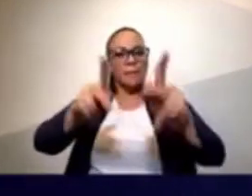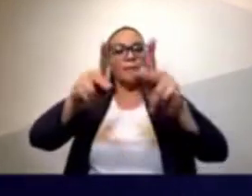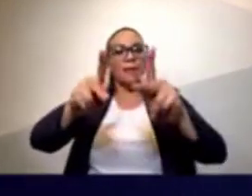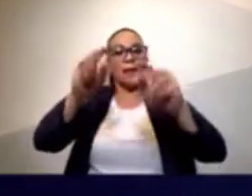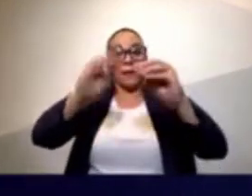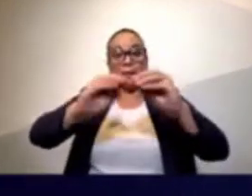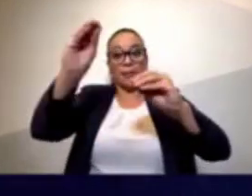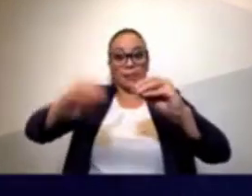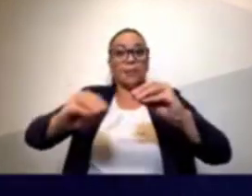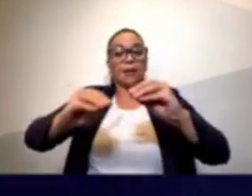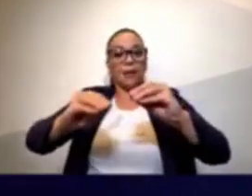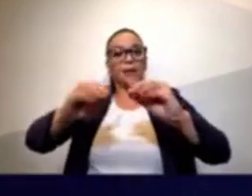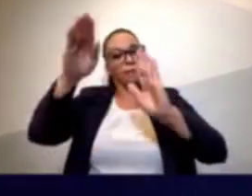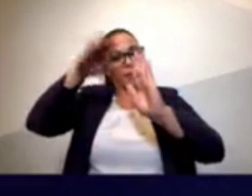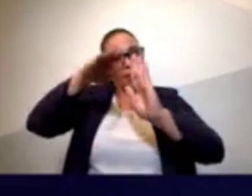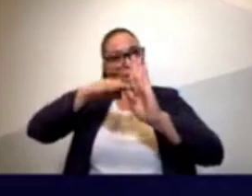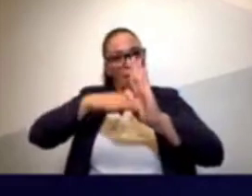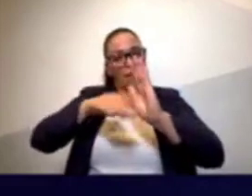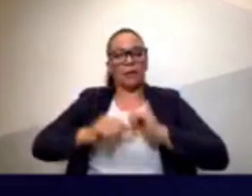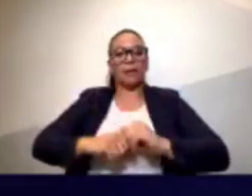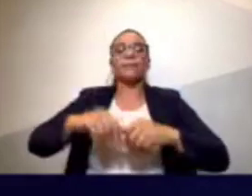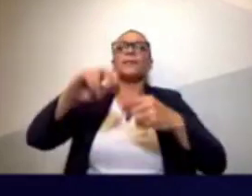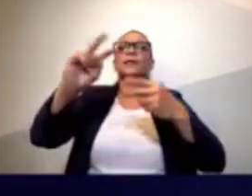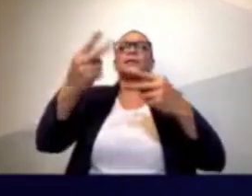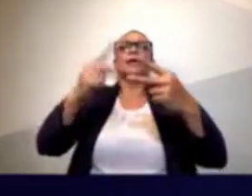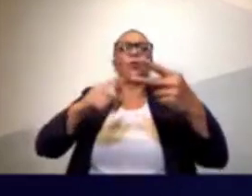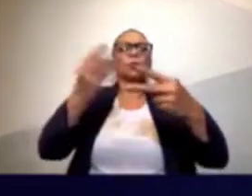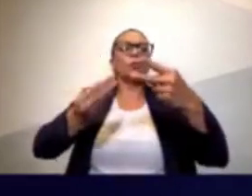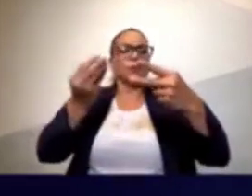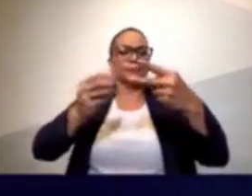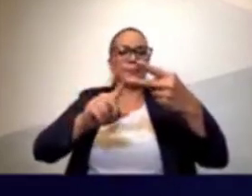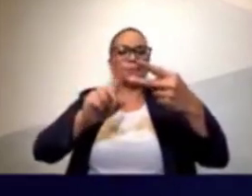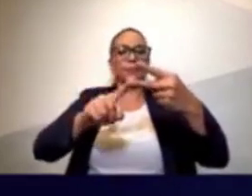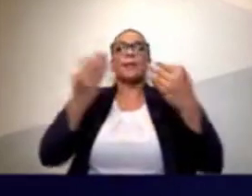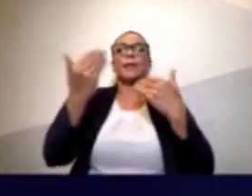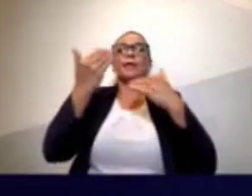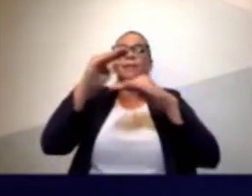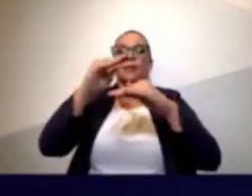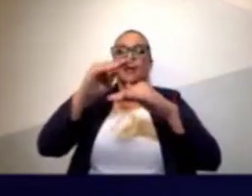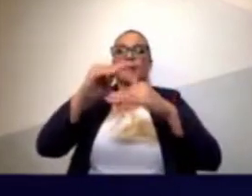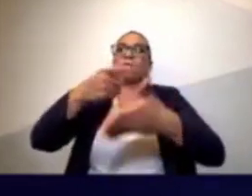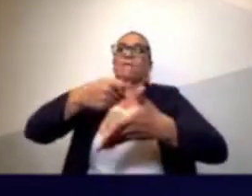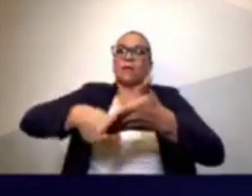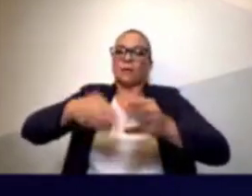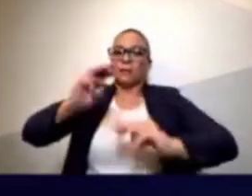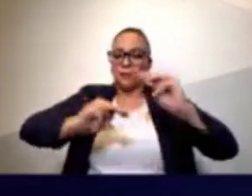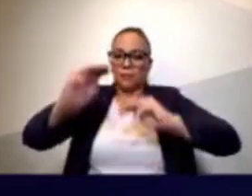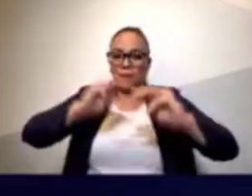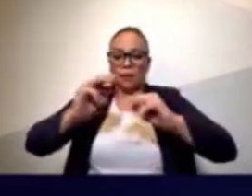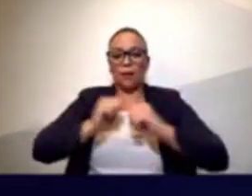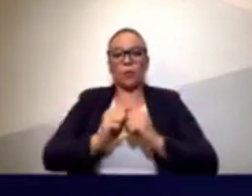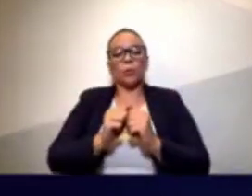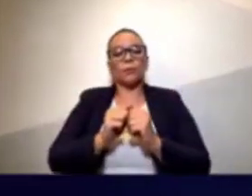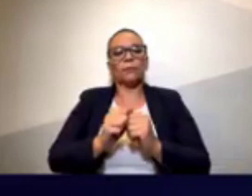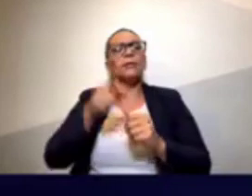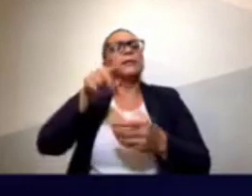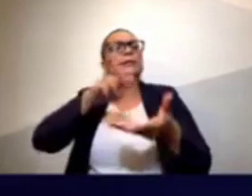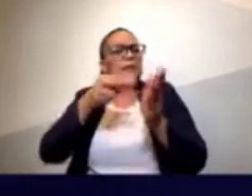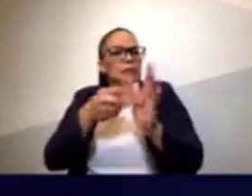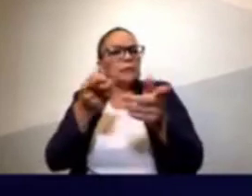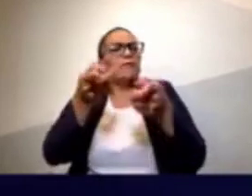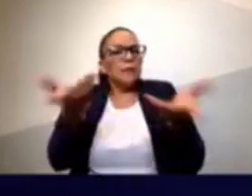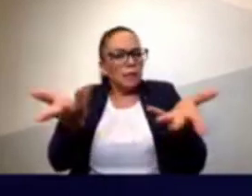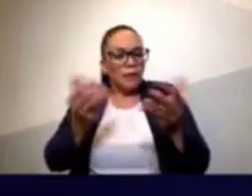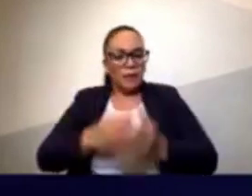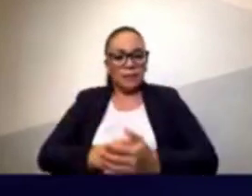de interés. Lo segundo que hicimos fue limitar las rigideces del mercado. ¿Y qué nos referimos a eso?